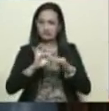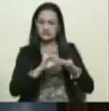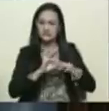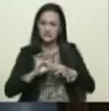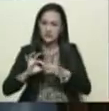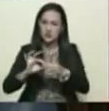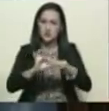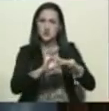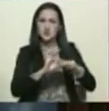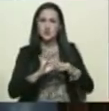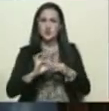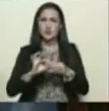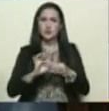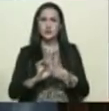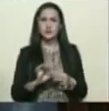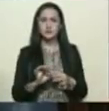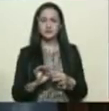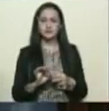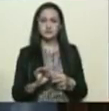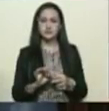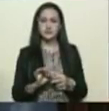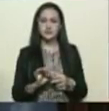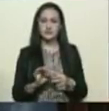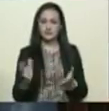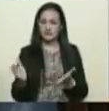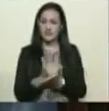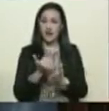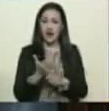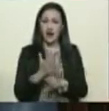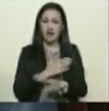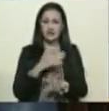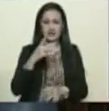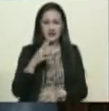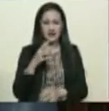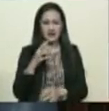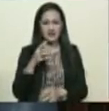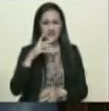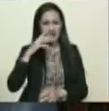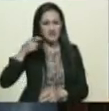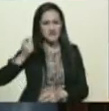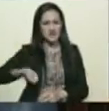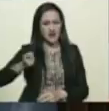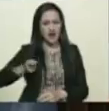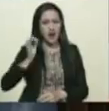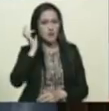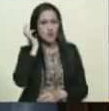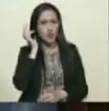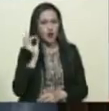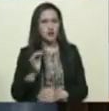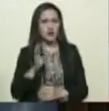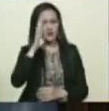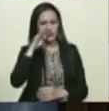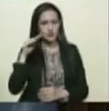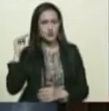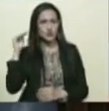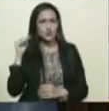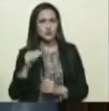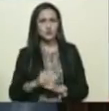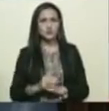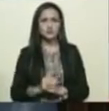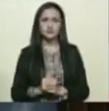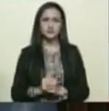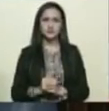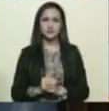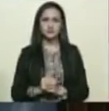luego de haber sido removida el anterior titular ilícito que dañan la moral y la estacada pública